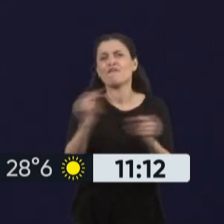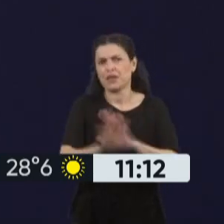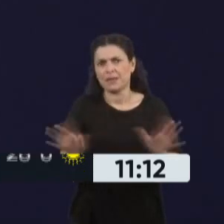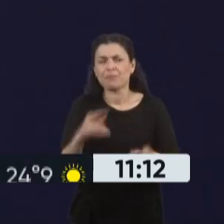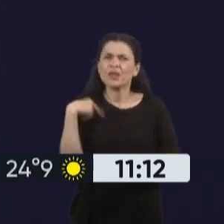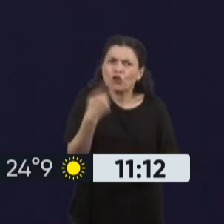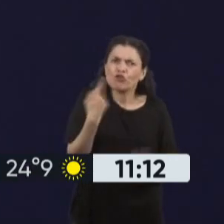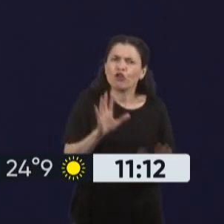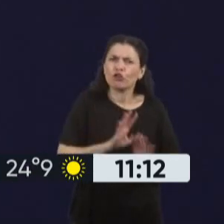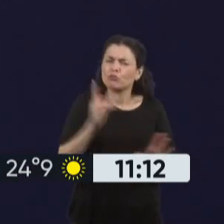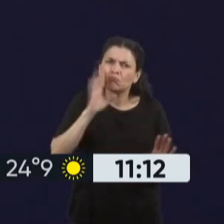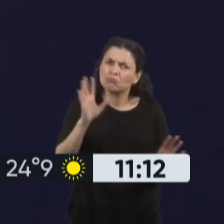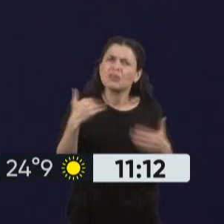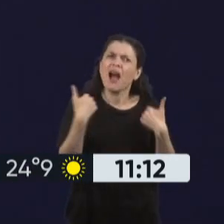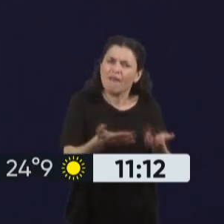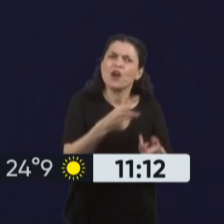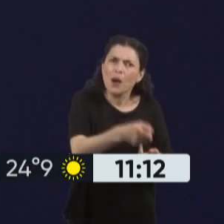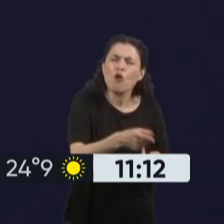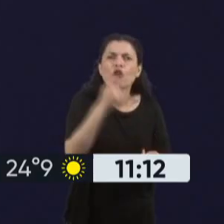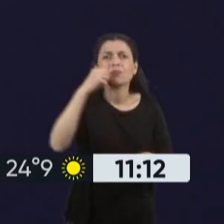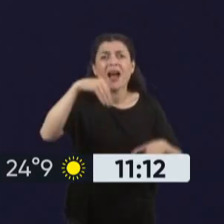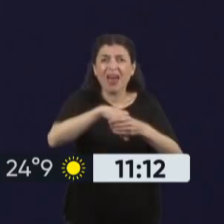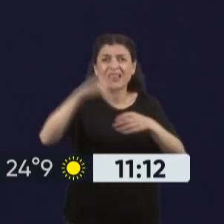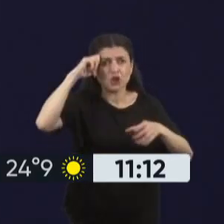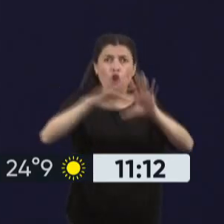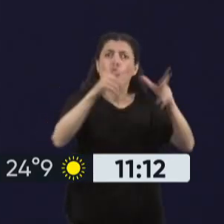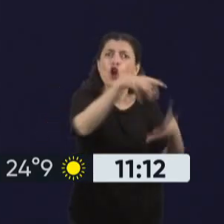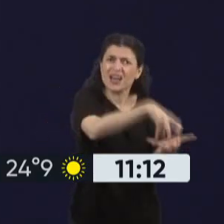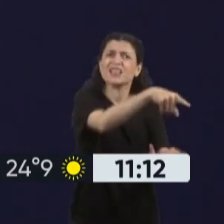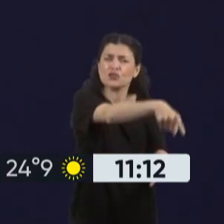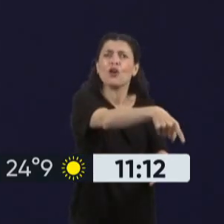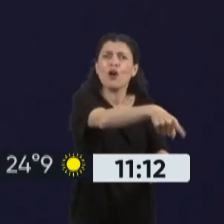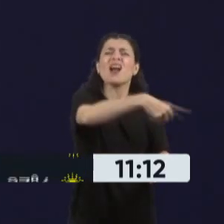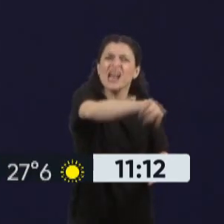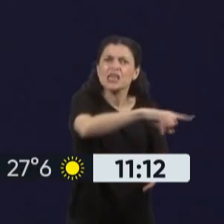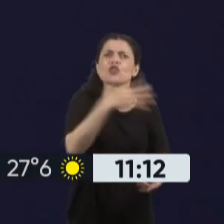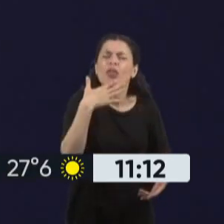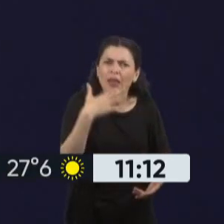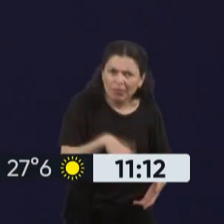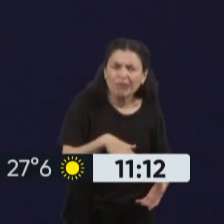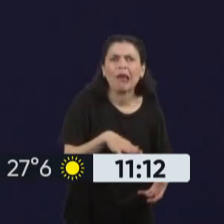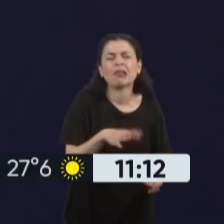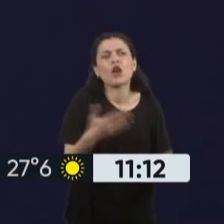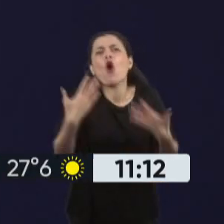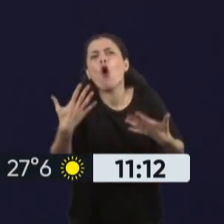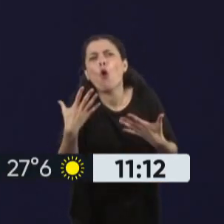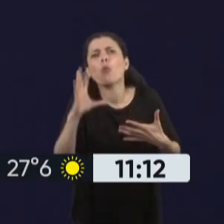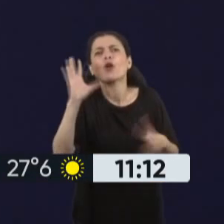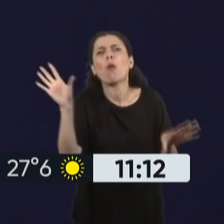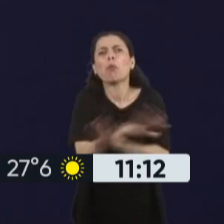contra de que el Congreso entienda sobre algún gasto que se